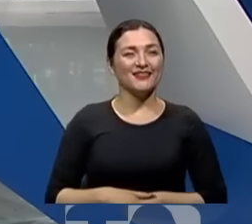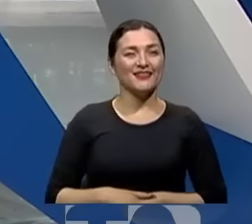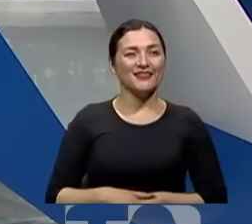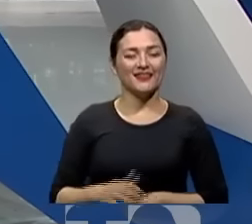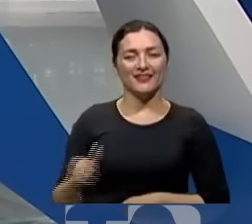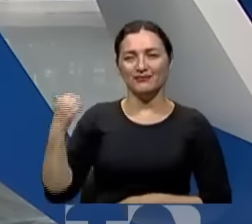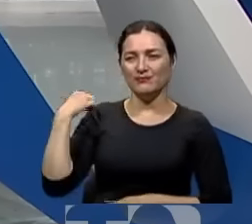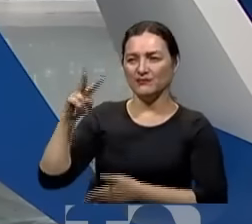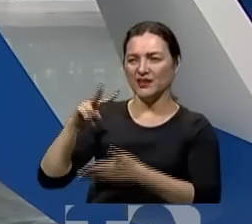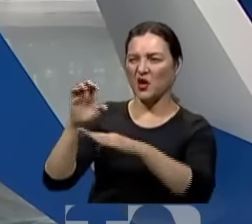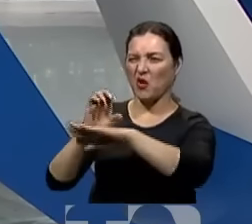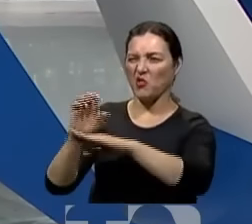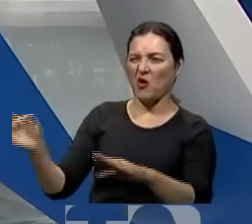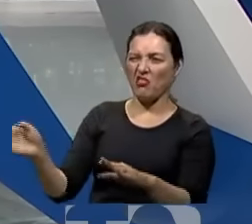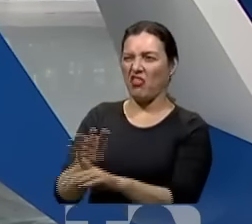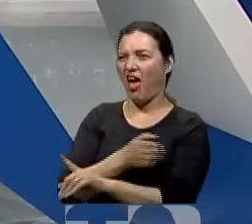capacidad?